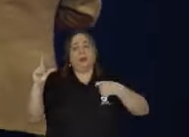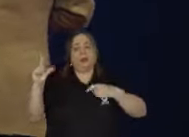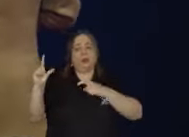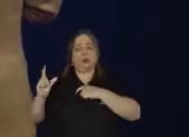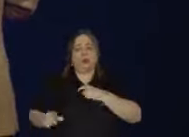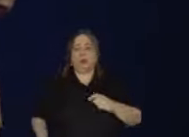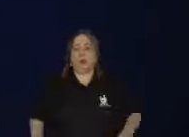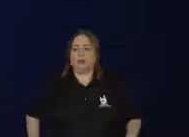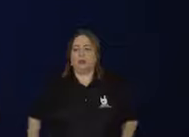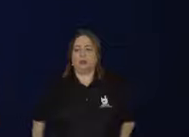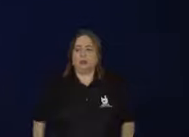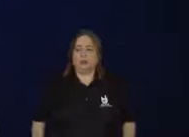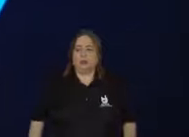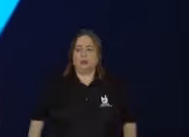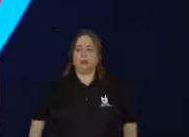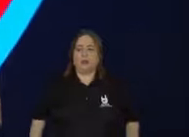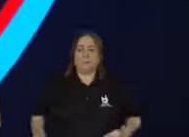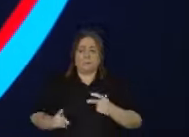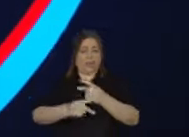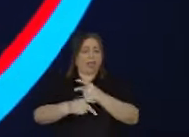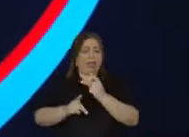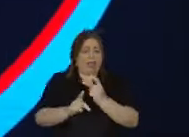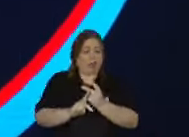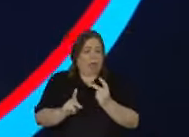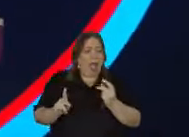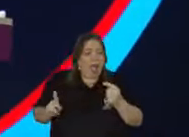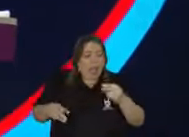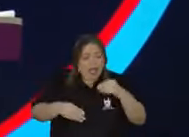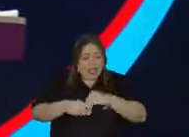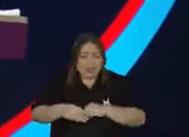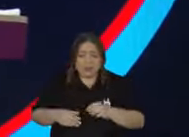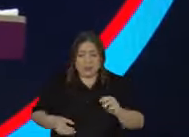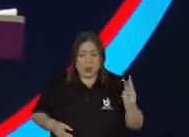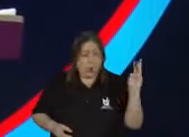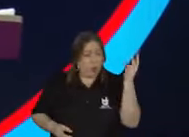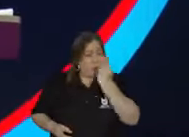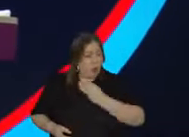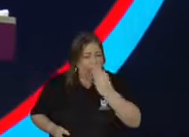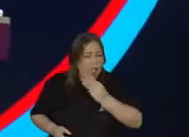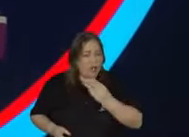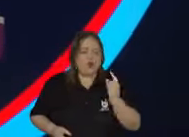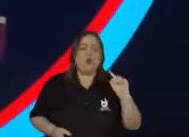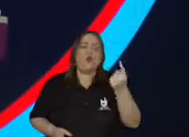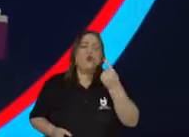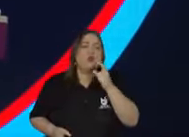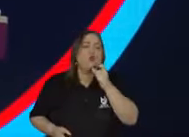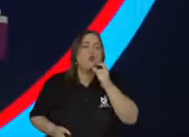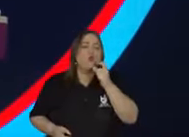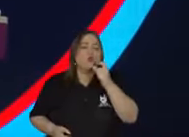que produzca un wow en nosotros más que Jesús.